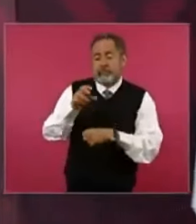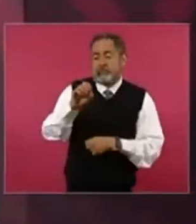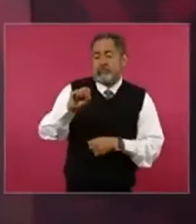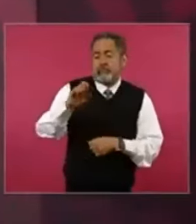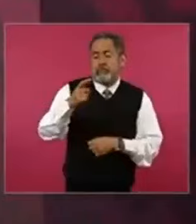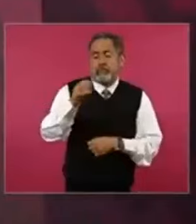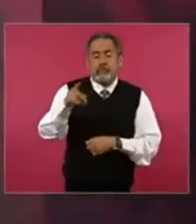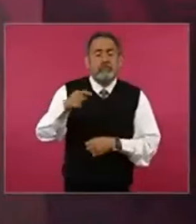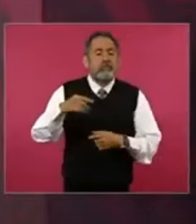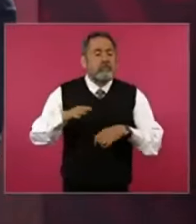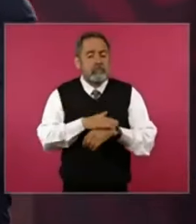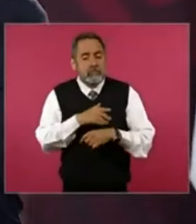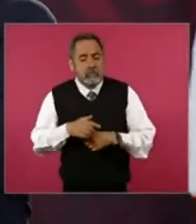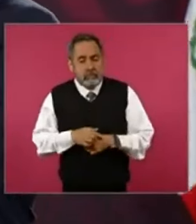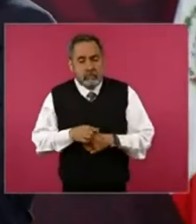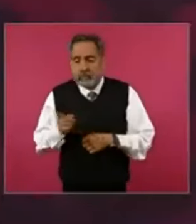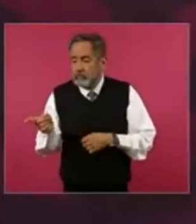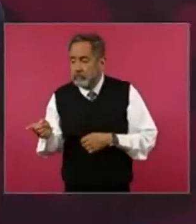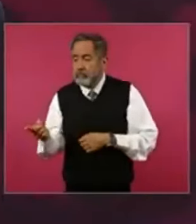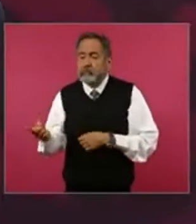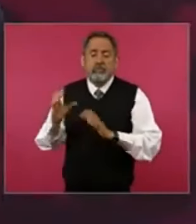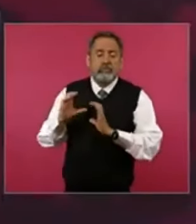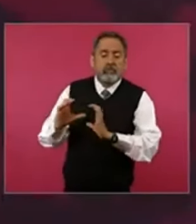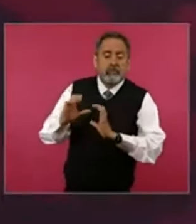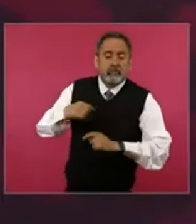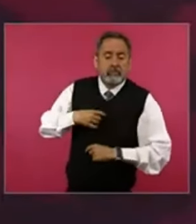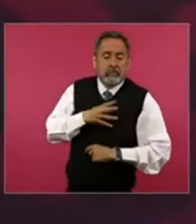gobernación porque cuidó a mis